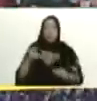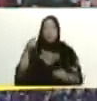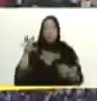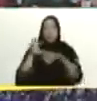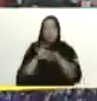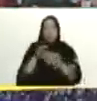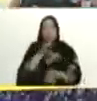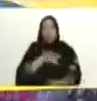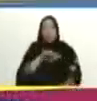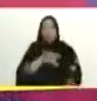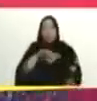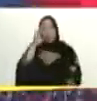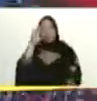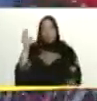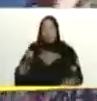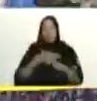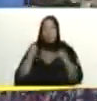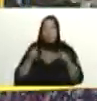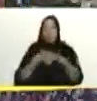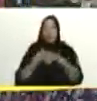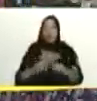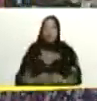Unión Cívico-Militar!